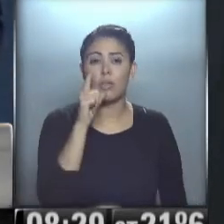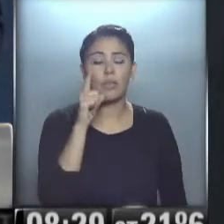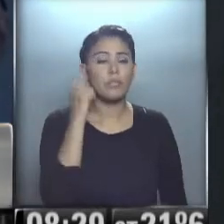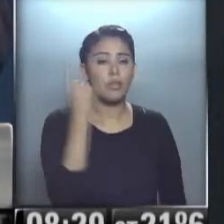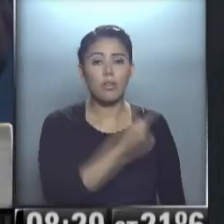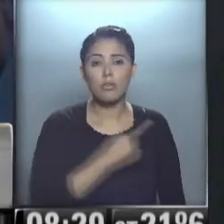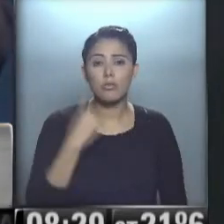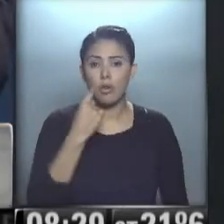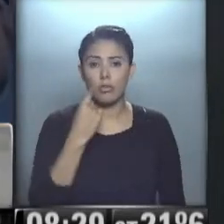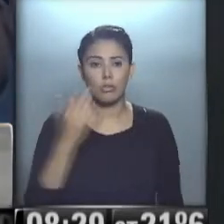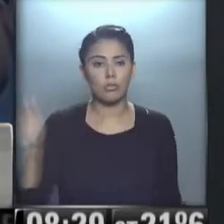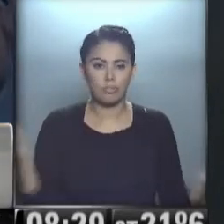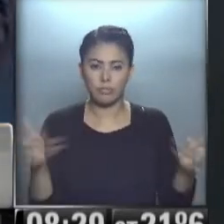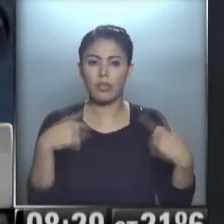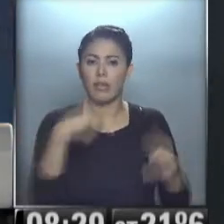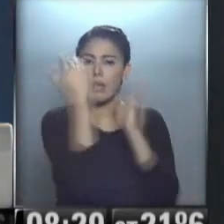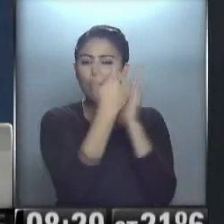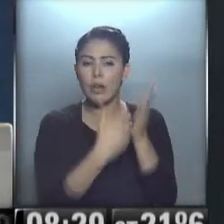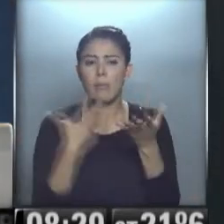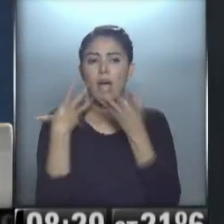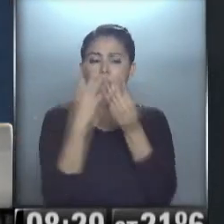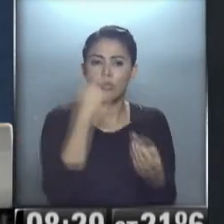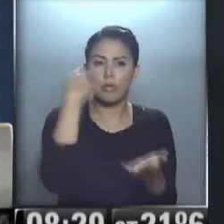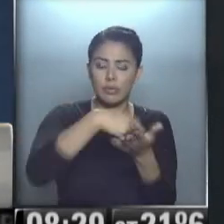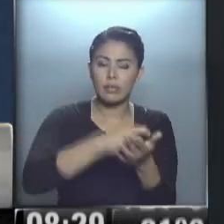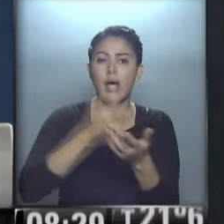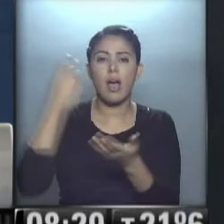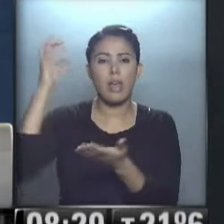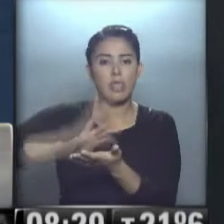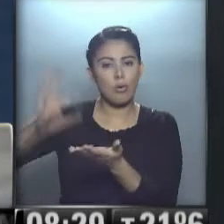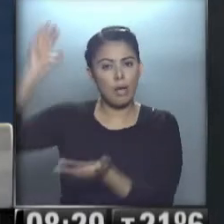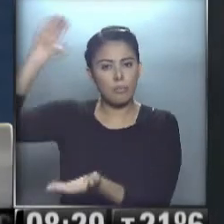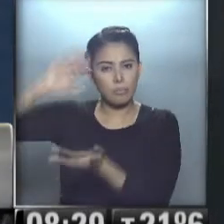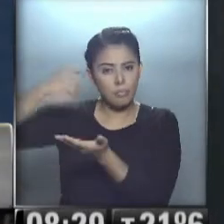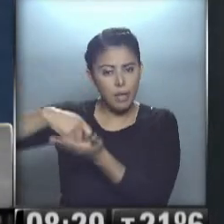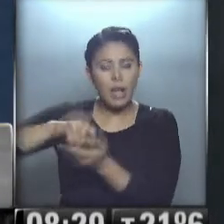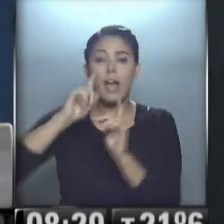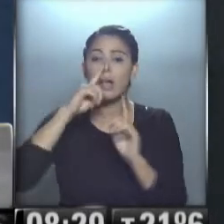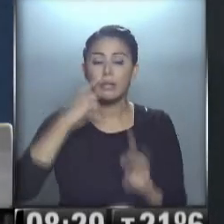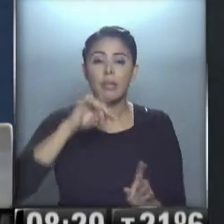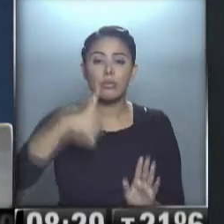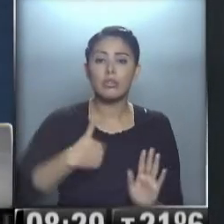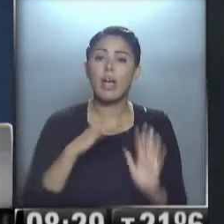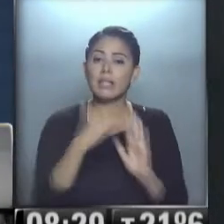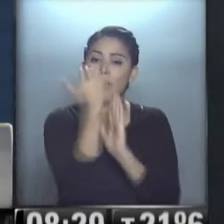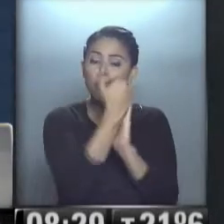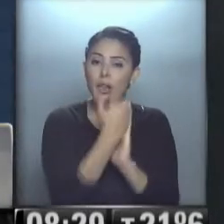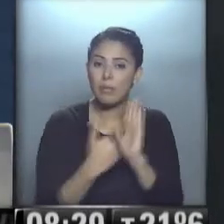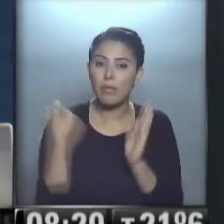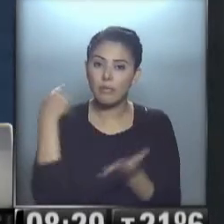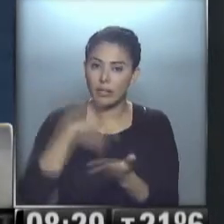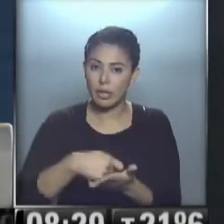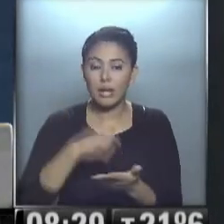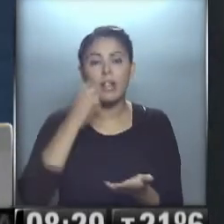hemos promovido programas de asistencia financiera, de reestructuración de deuda y de autorización del endeudamiento conforme al programa fiscal. Y lo